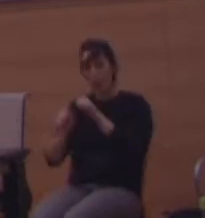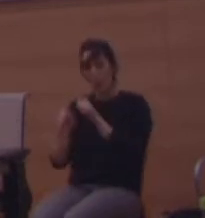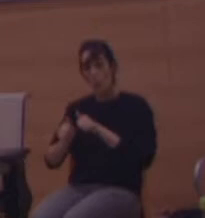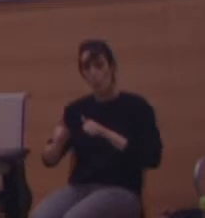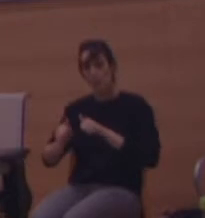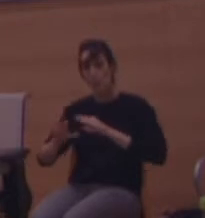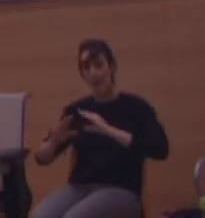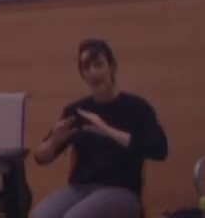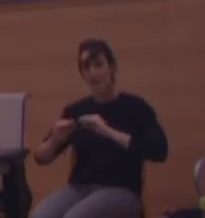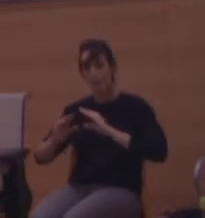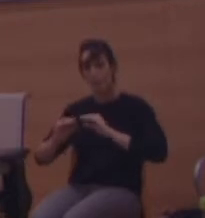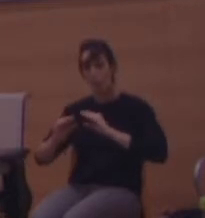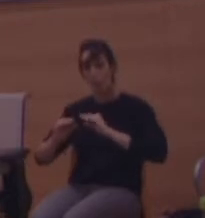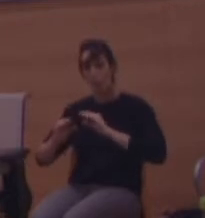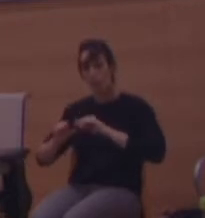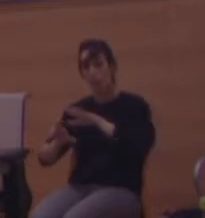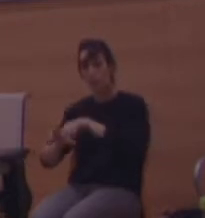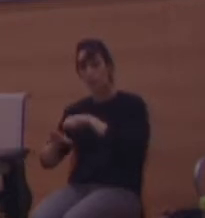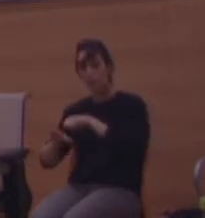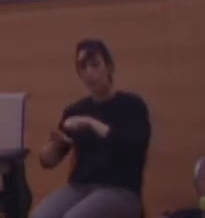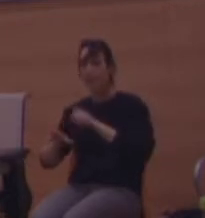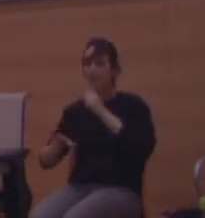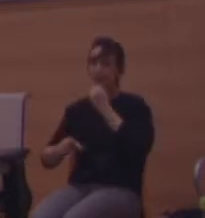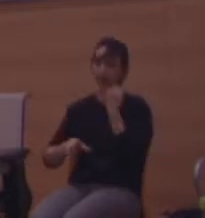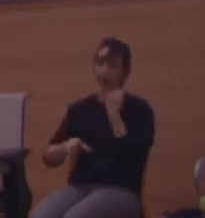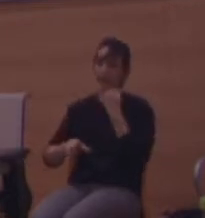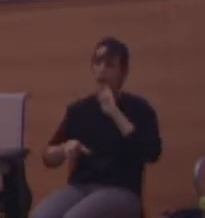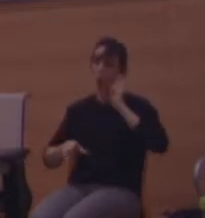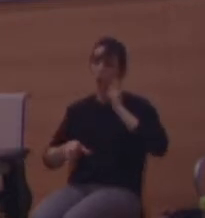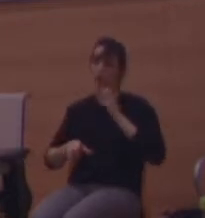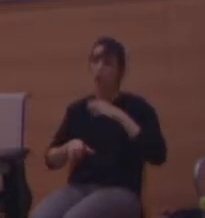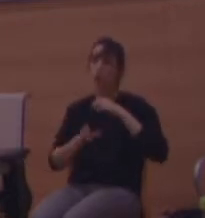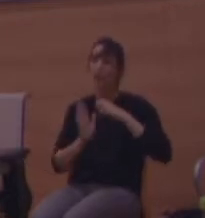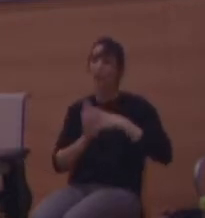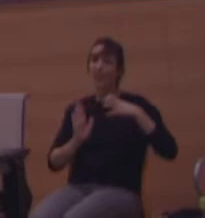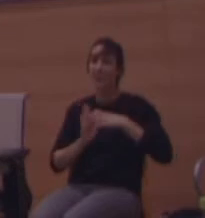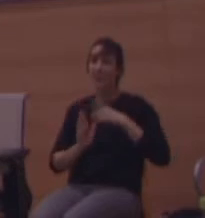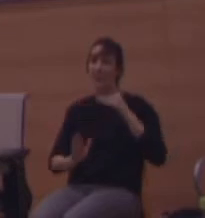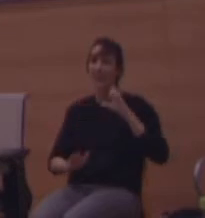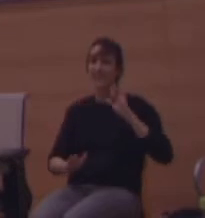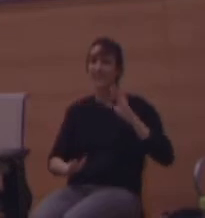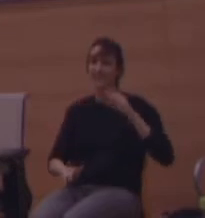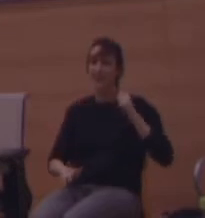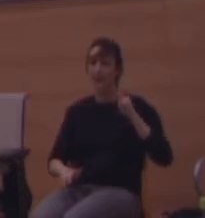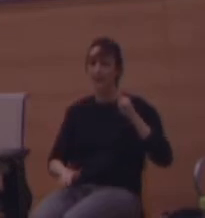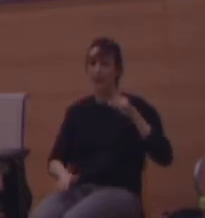fenólica y aquí cómo recogeríamos el molde siempre en descarga con una venda de yeso.